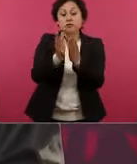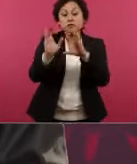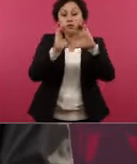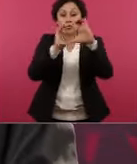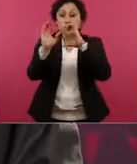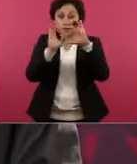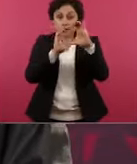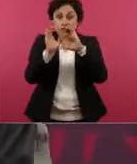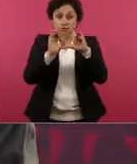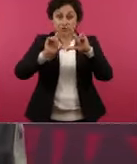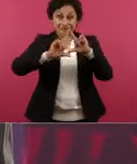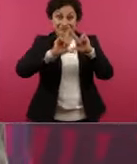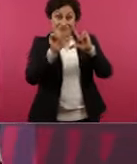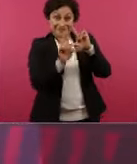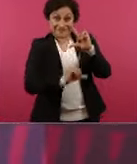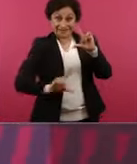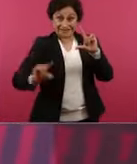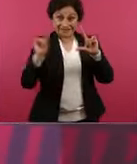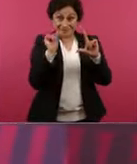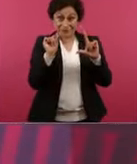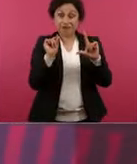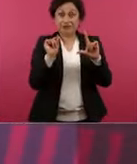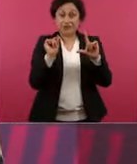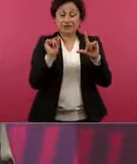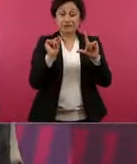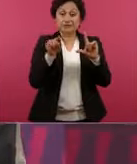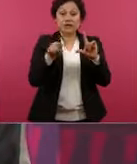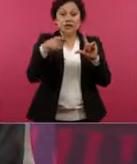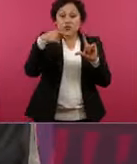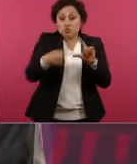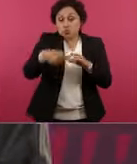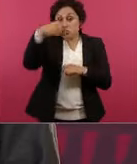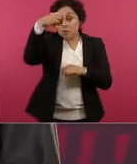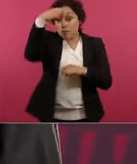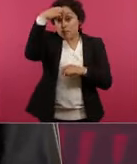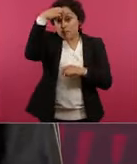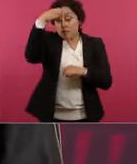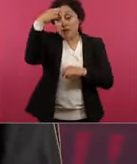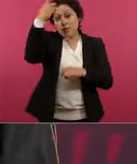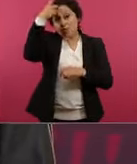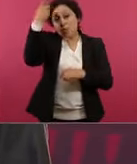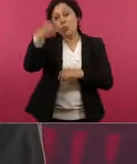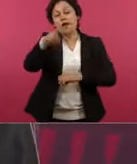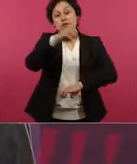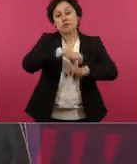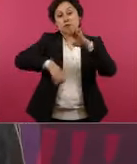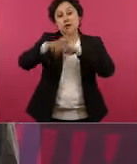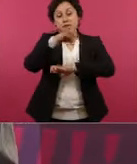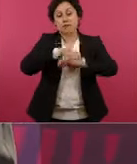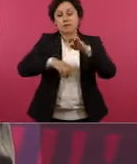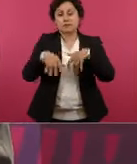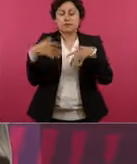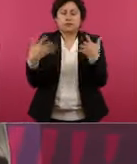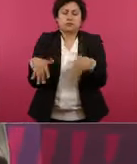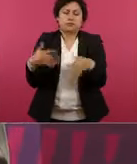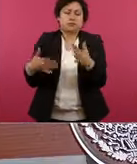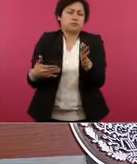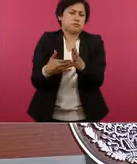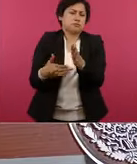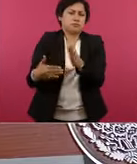aparecen con riquezas de más de 1,000 millones de dólares en la revista Forbes.